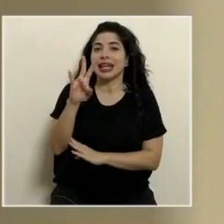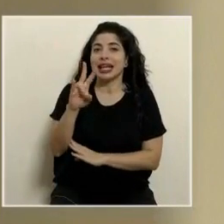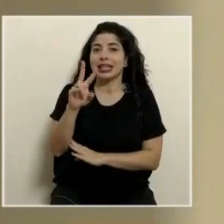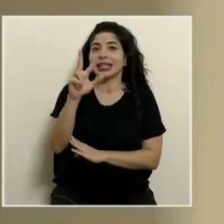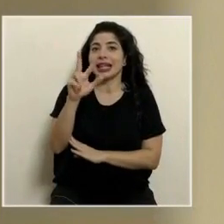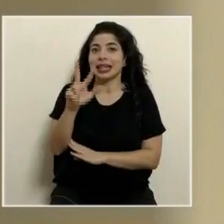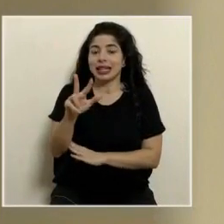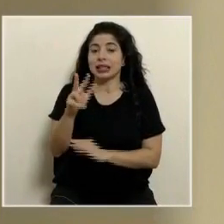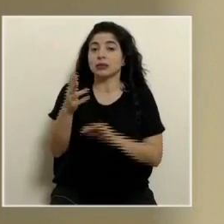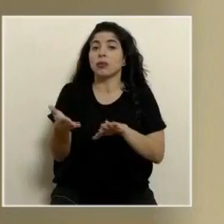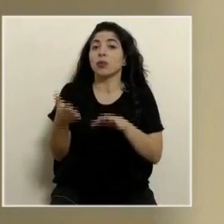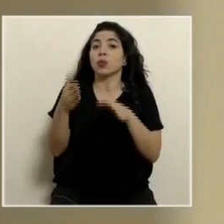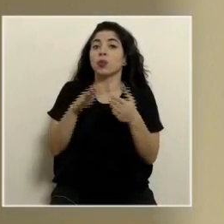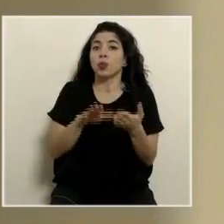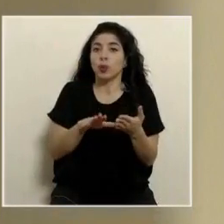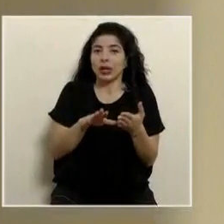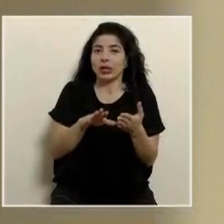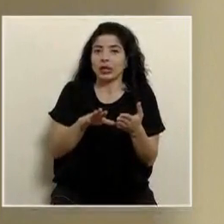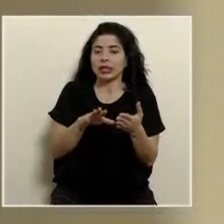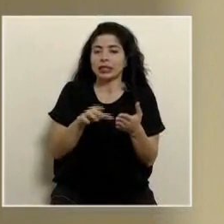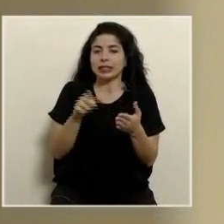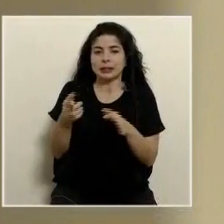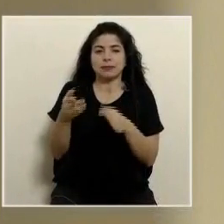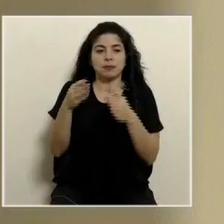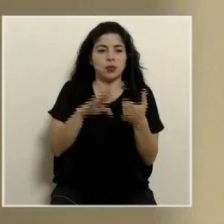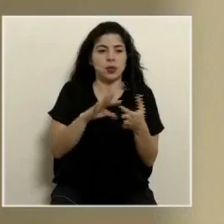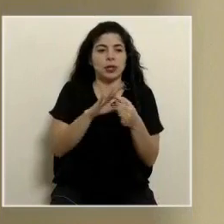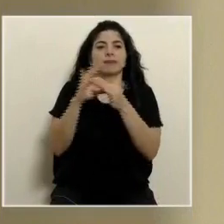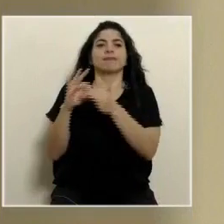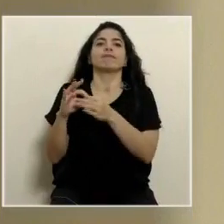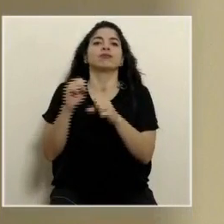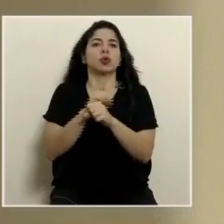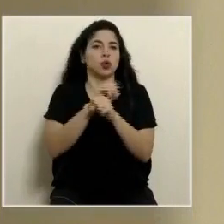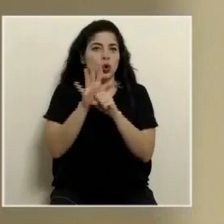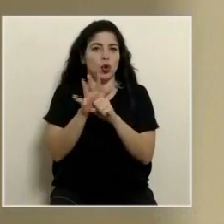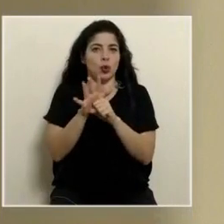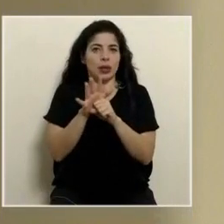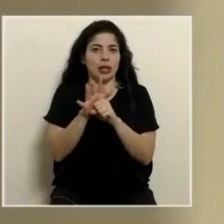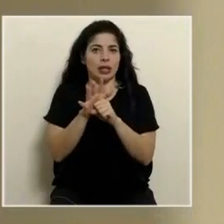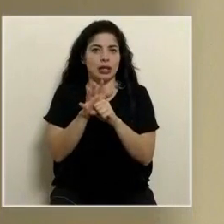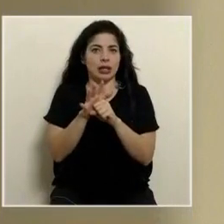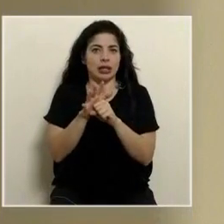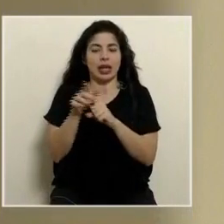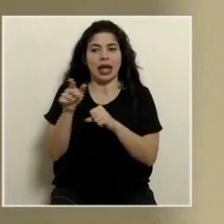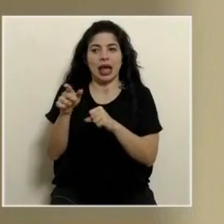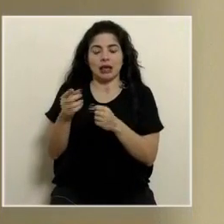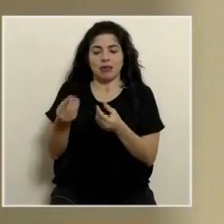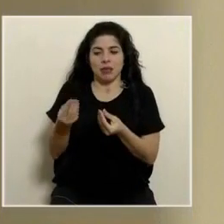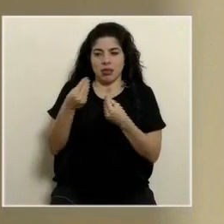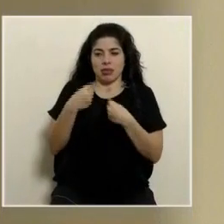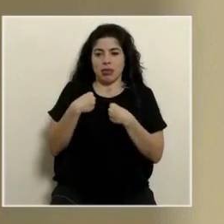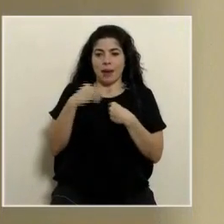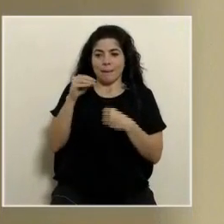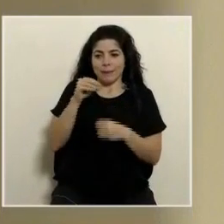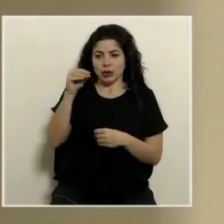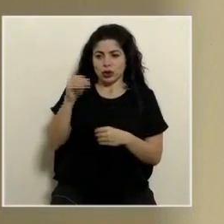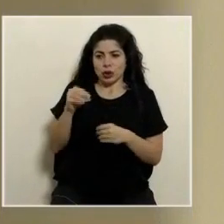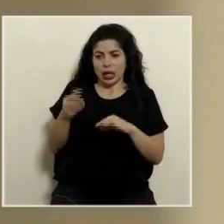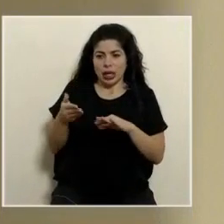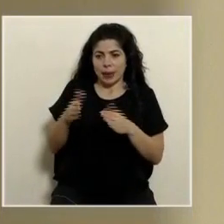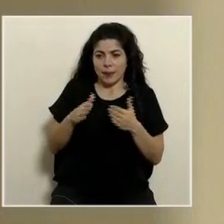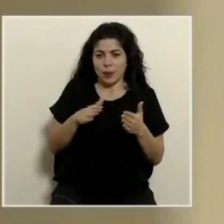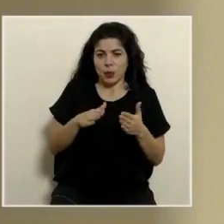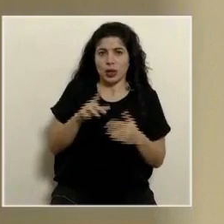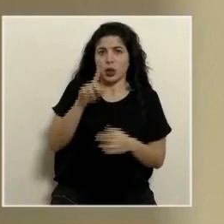3.673 fallecimientos relacionados con el COVID-19, lo cual nos da una tasa de letalidad de